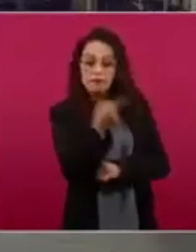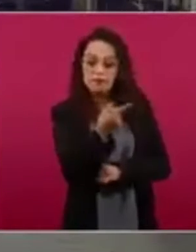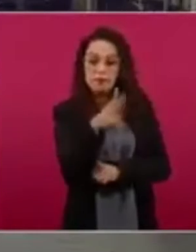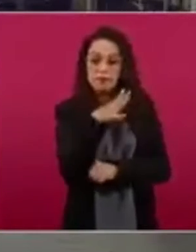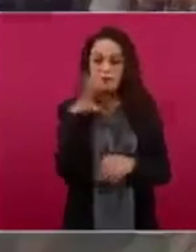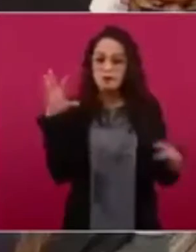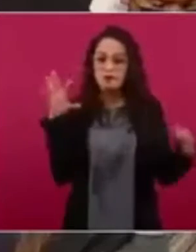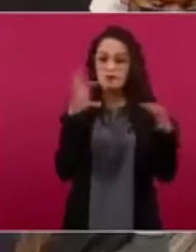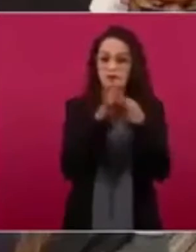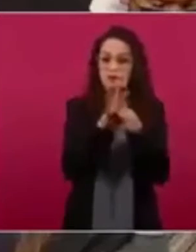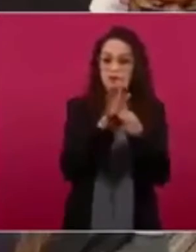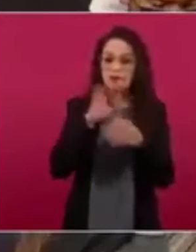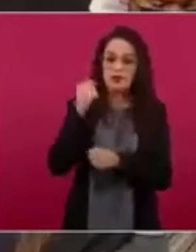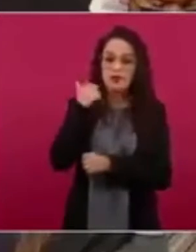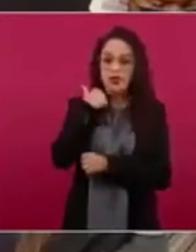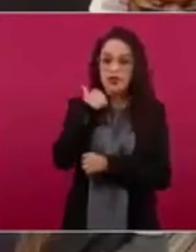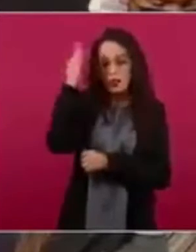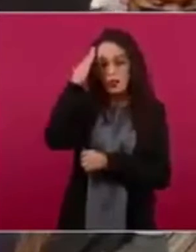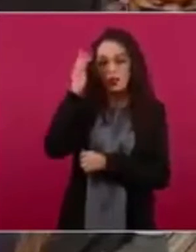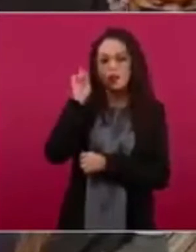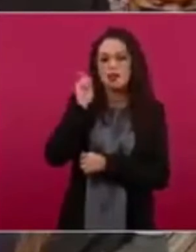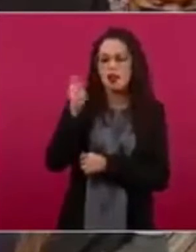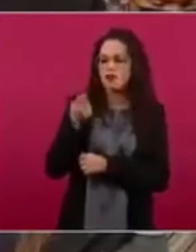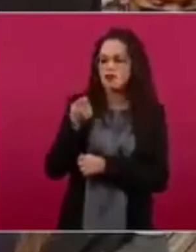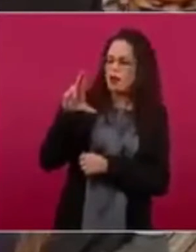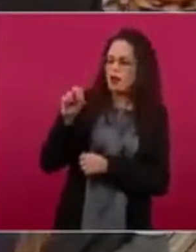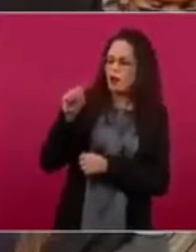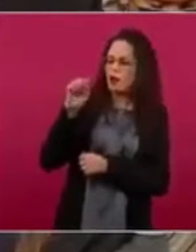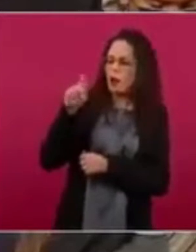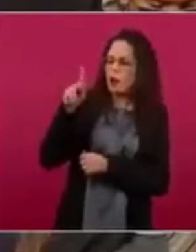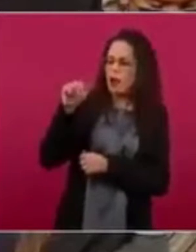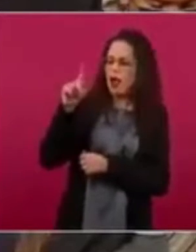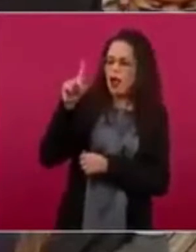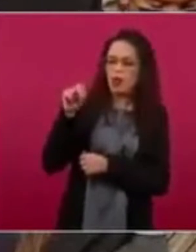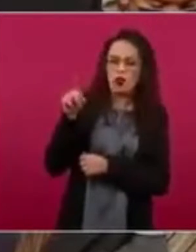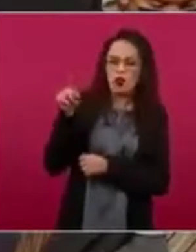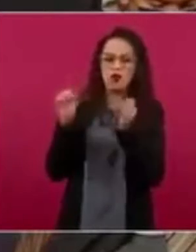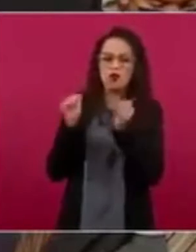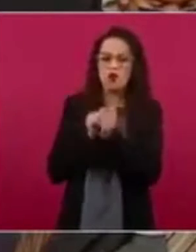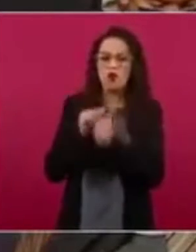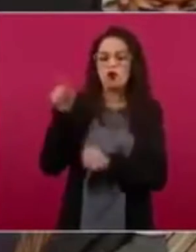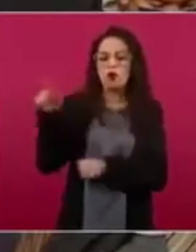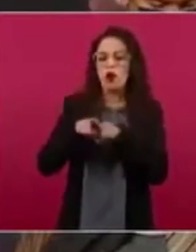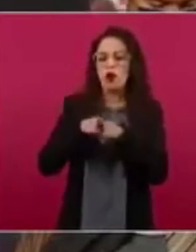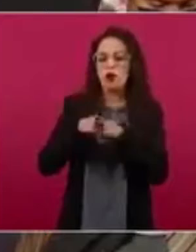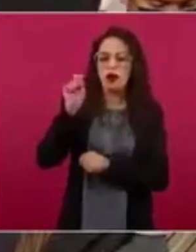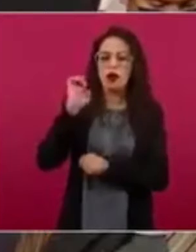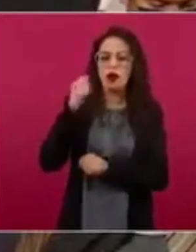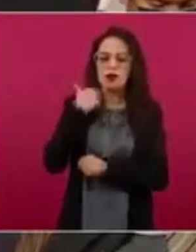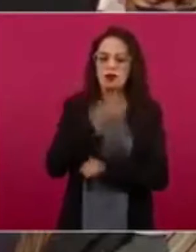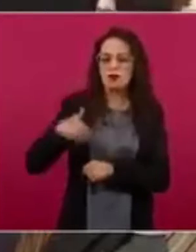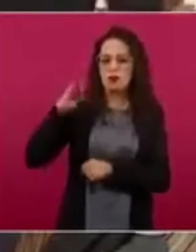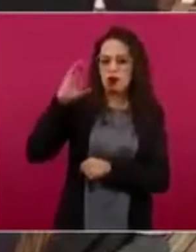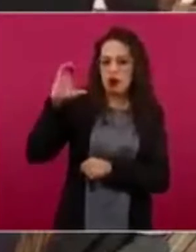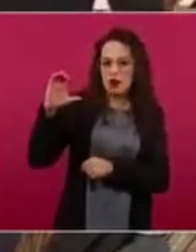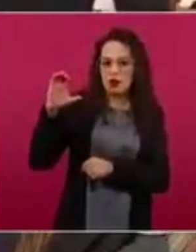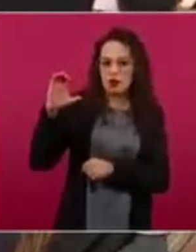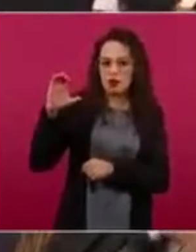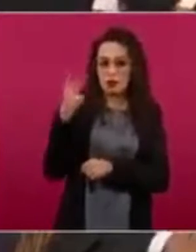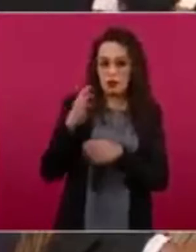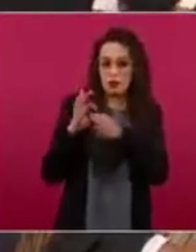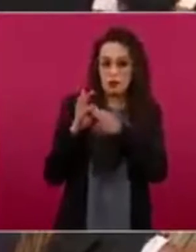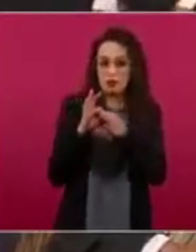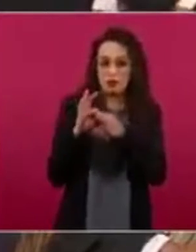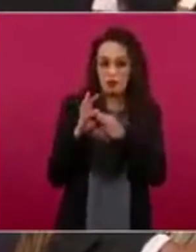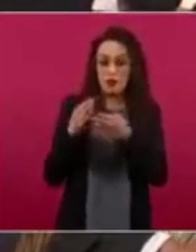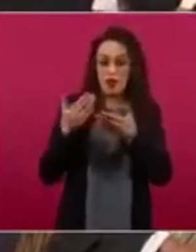Tuta, ex líder de los Caballeros Templarios, y Cocoa Calderón, hermana de Felipe Calderón, que por cierto, hoy está